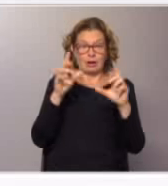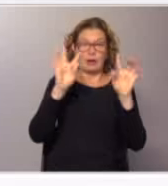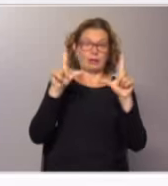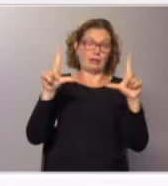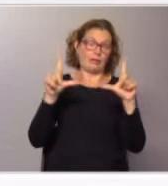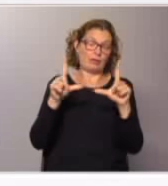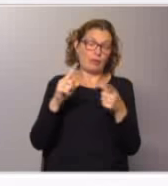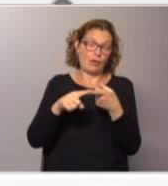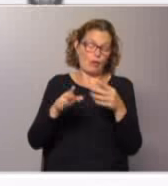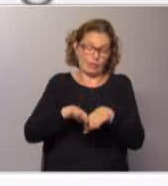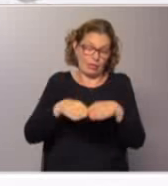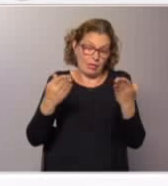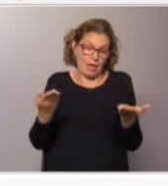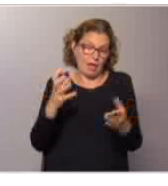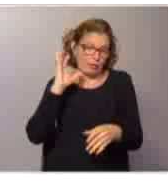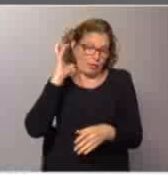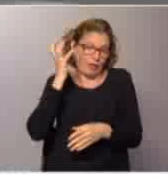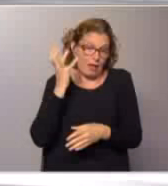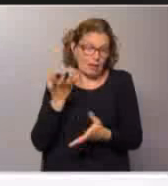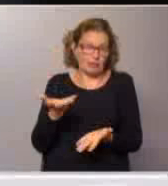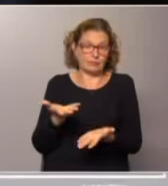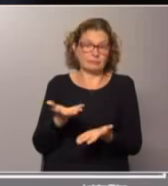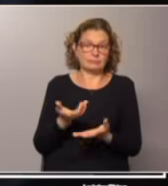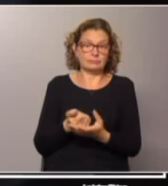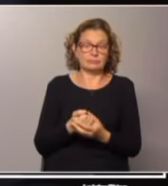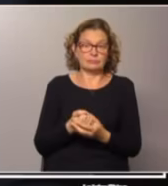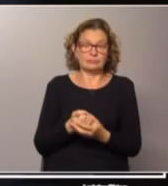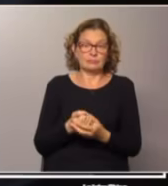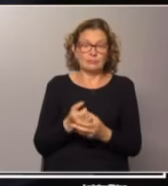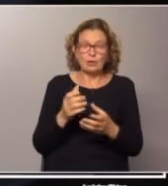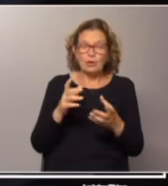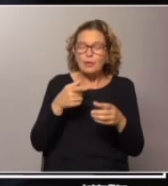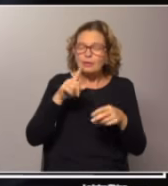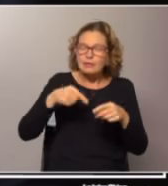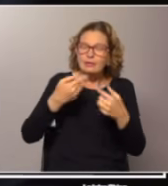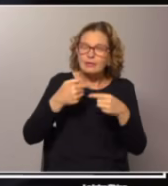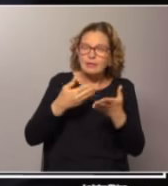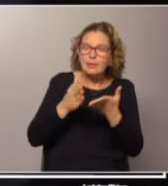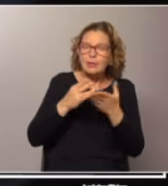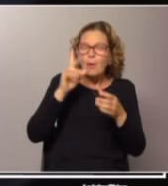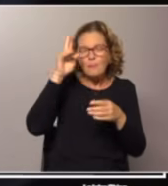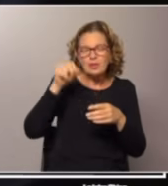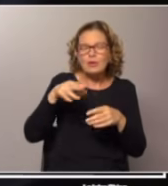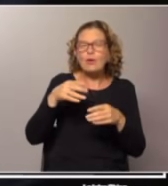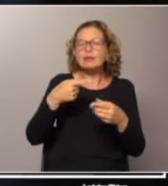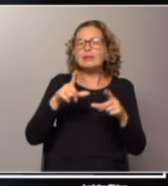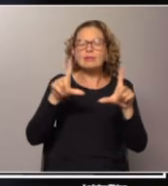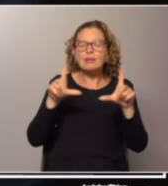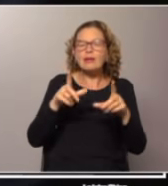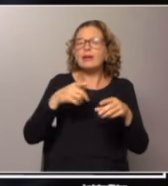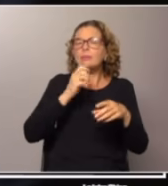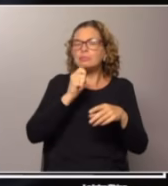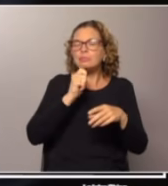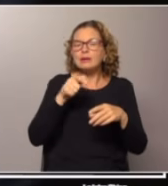televisión los diarios las radios se siguen siendo los medios de comunicación que en crear opinión pública y en particular el más